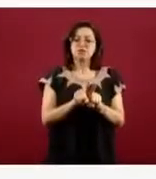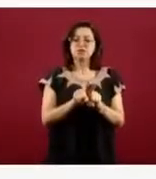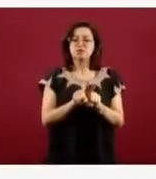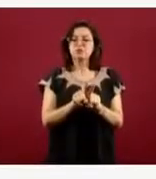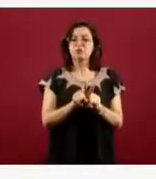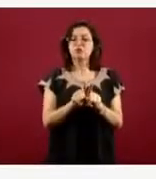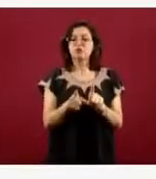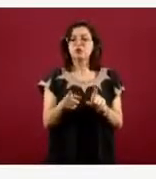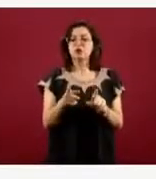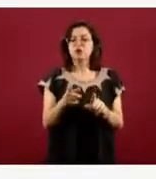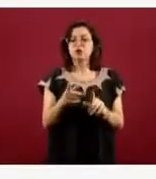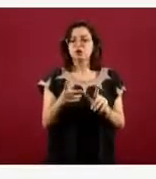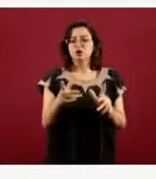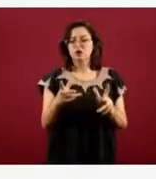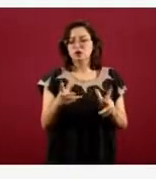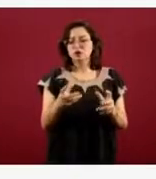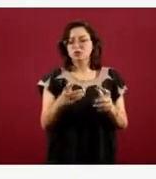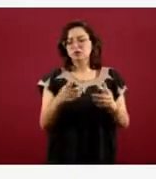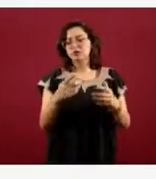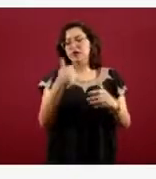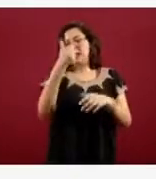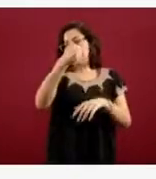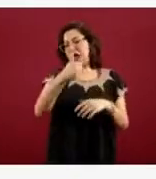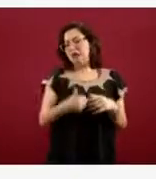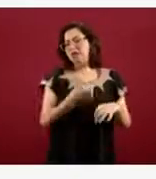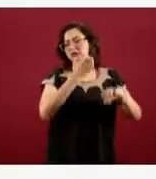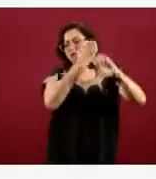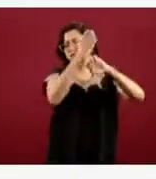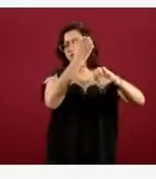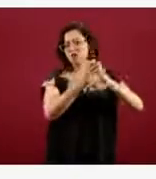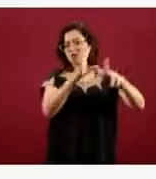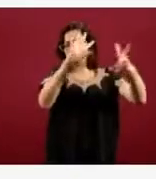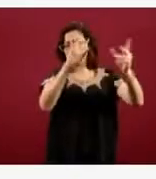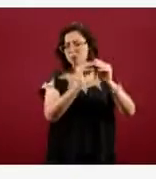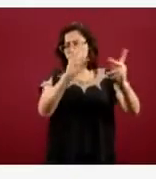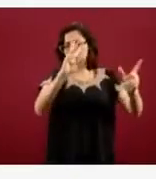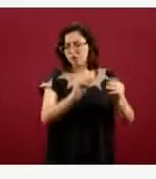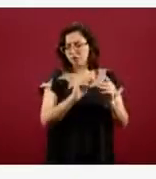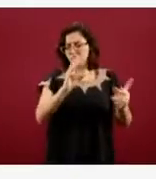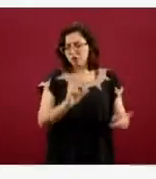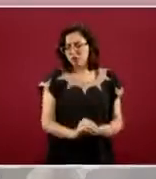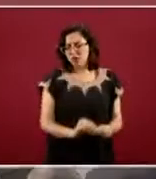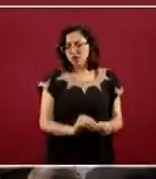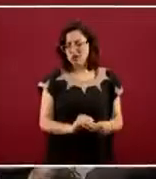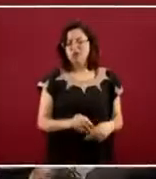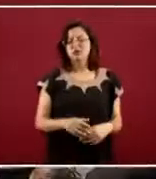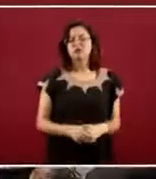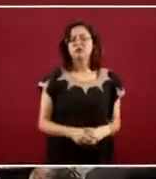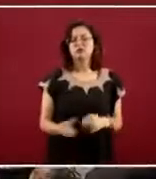entidades federativas. Esto es información para que ustedes también la puedan revisar. La siguiente, por favor.